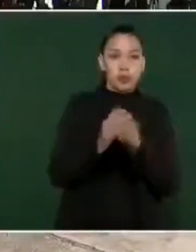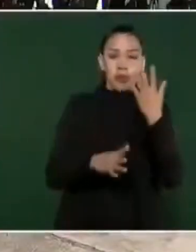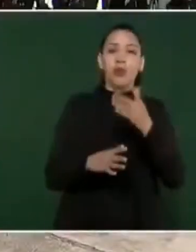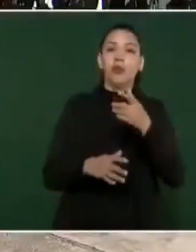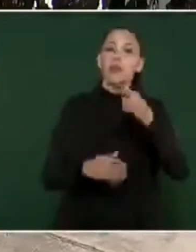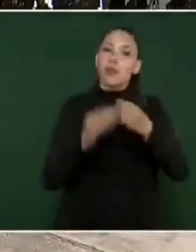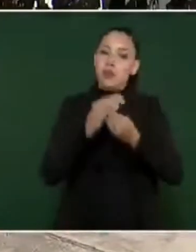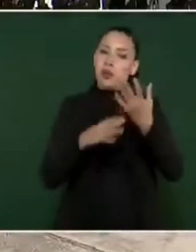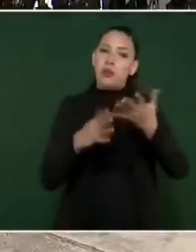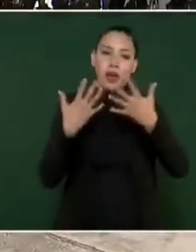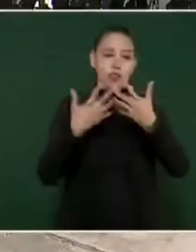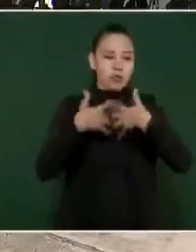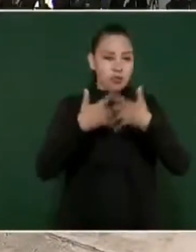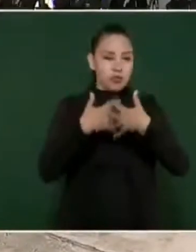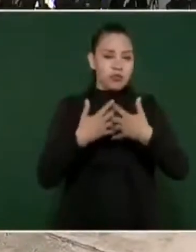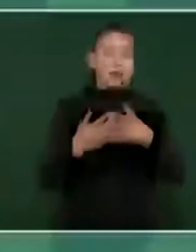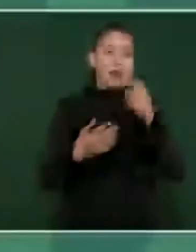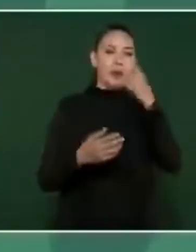en gasolina,